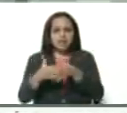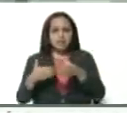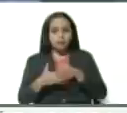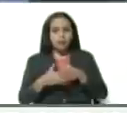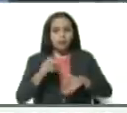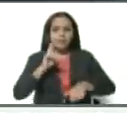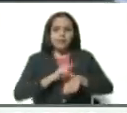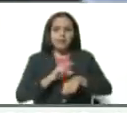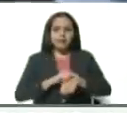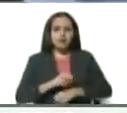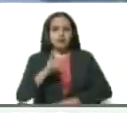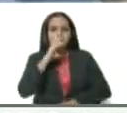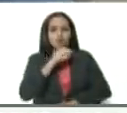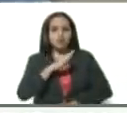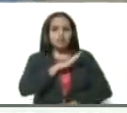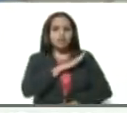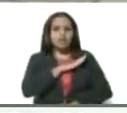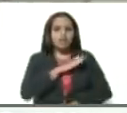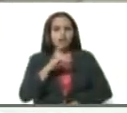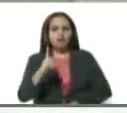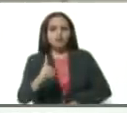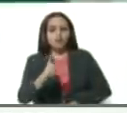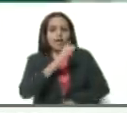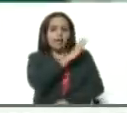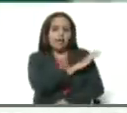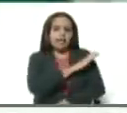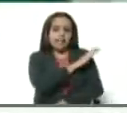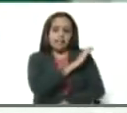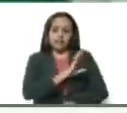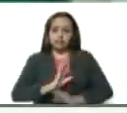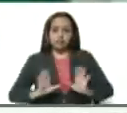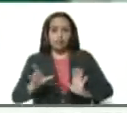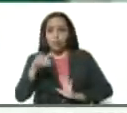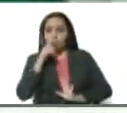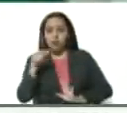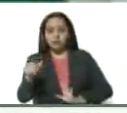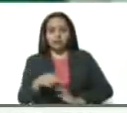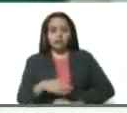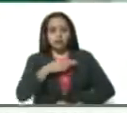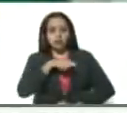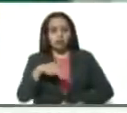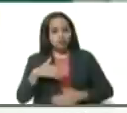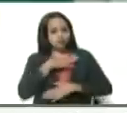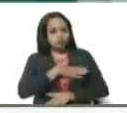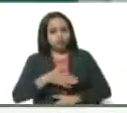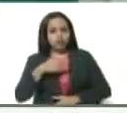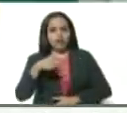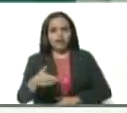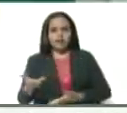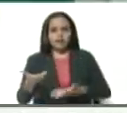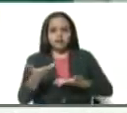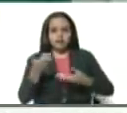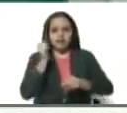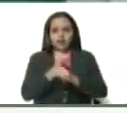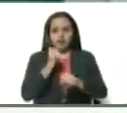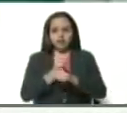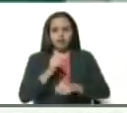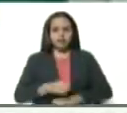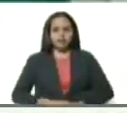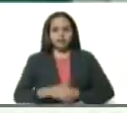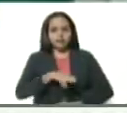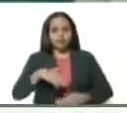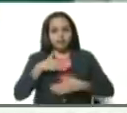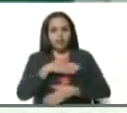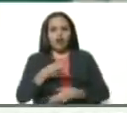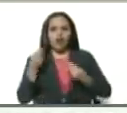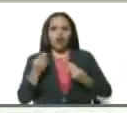no tiene ni siquiera una clínica, mi presidente. En verdad, satisfecho con esta obra, satisfecho cómo